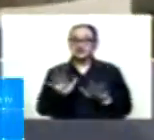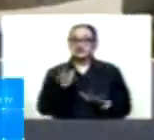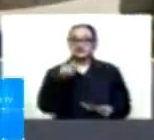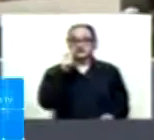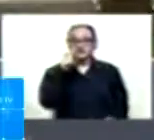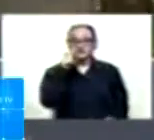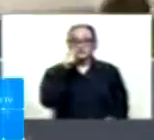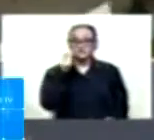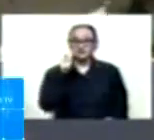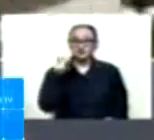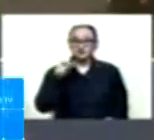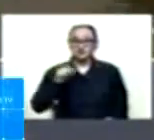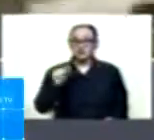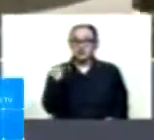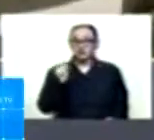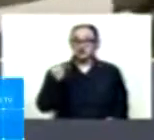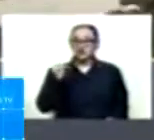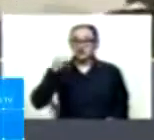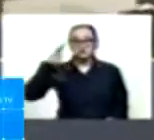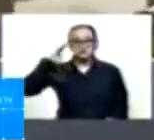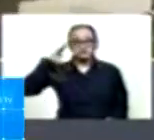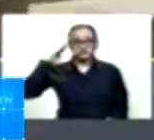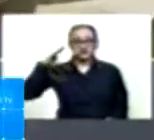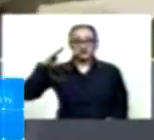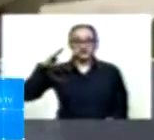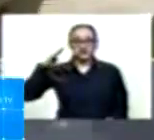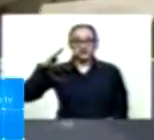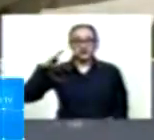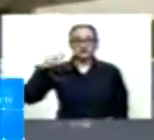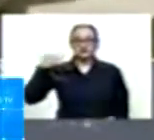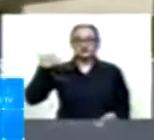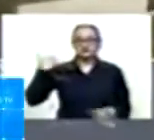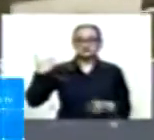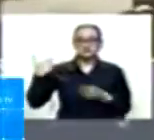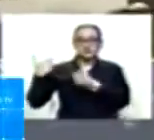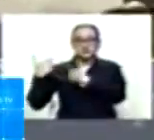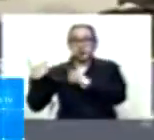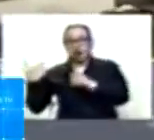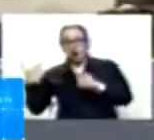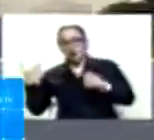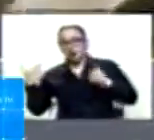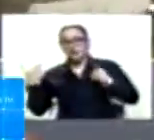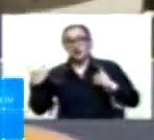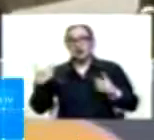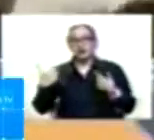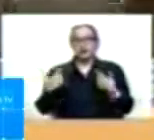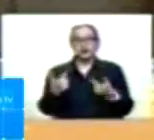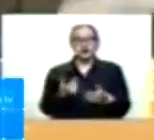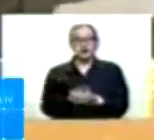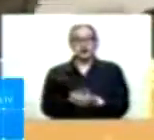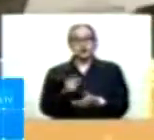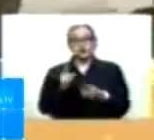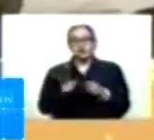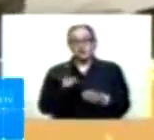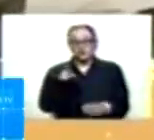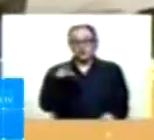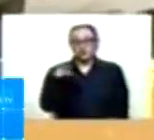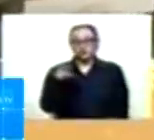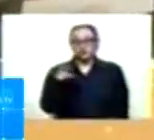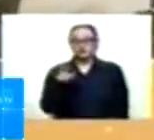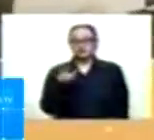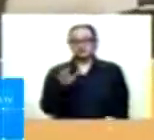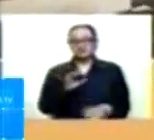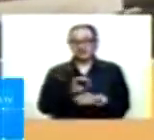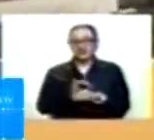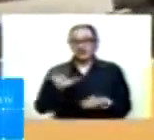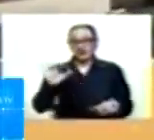15 funcionarios, tanto policiales como militares, heridos por armas de fuego, Uno de ellos es una situación